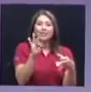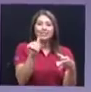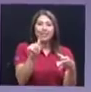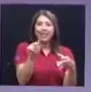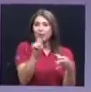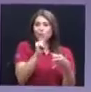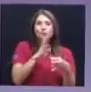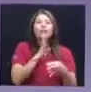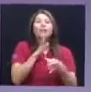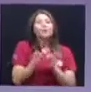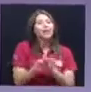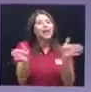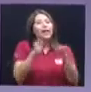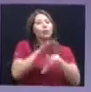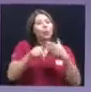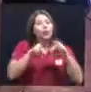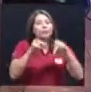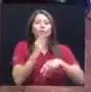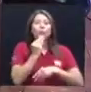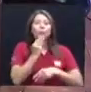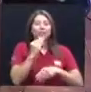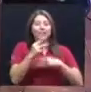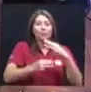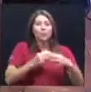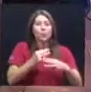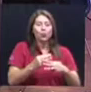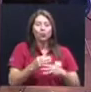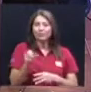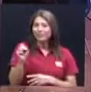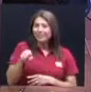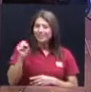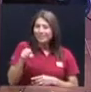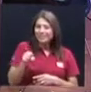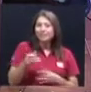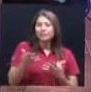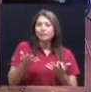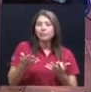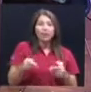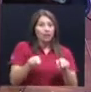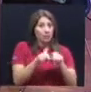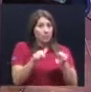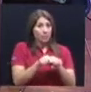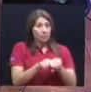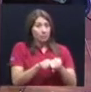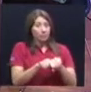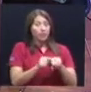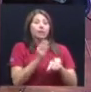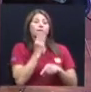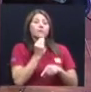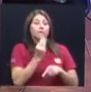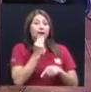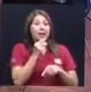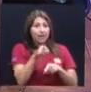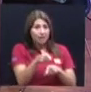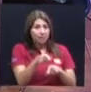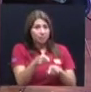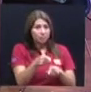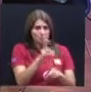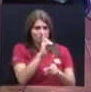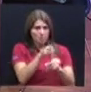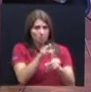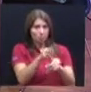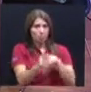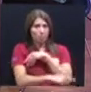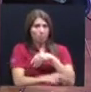verdad gobierno de lo que es la gente ya creo queo incluso dentro de la misma Israel hay manifestaciones